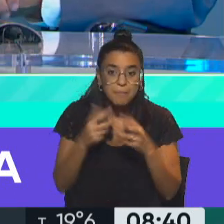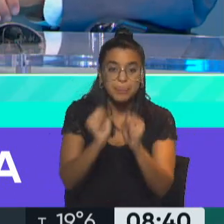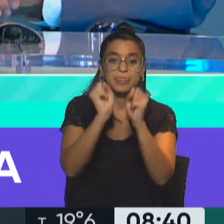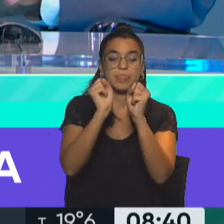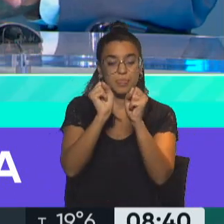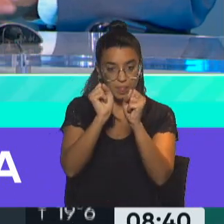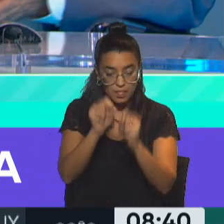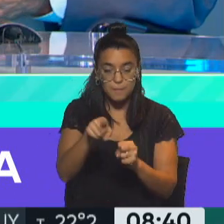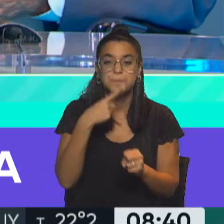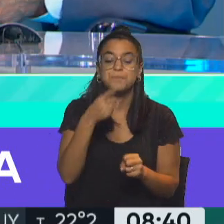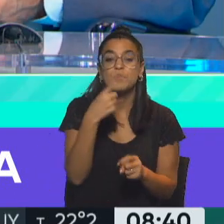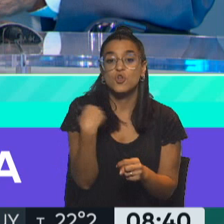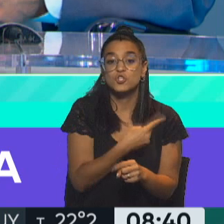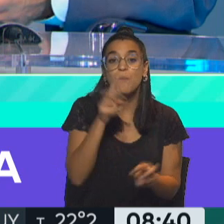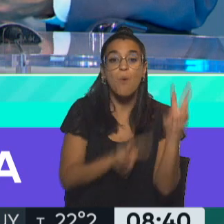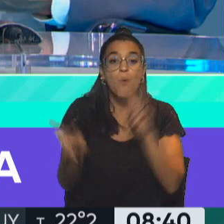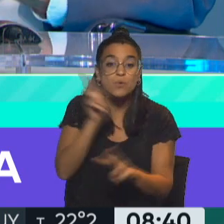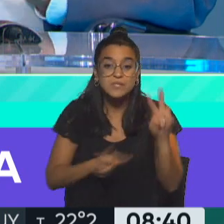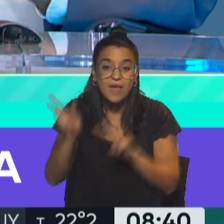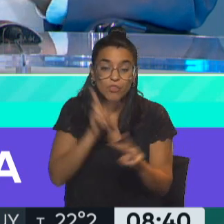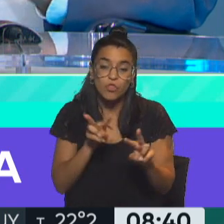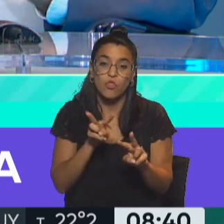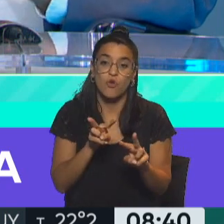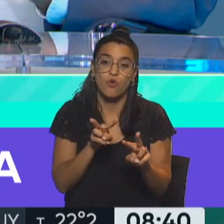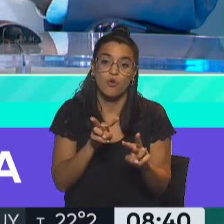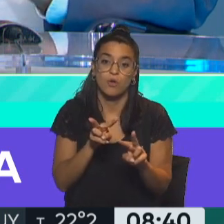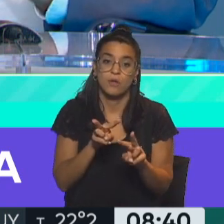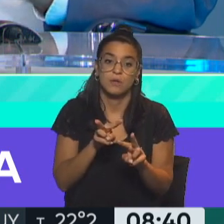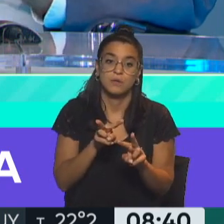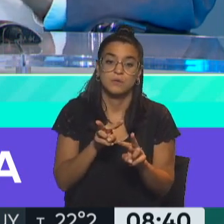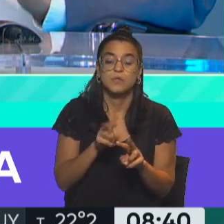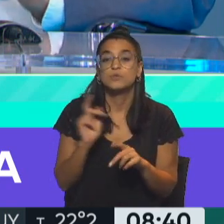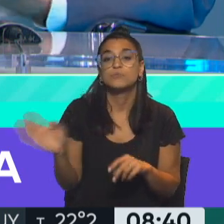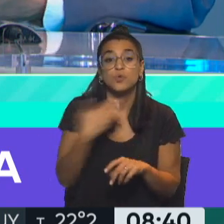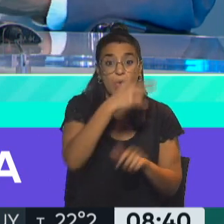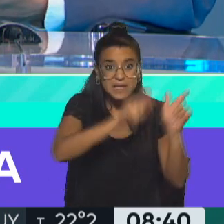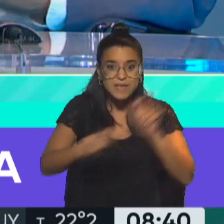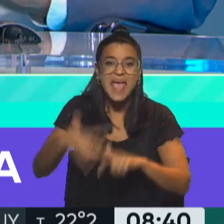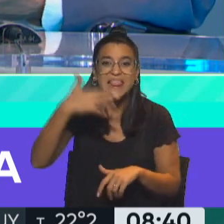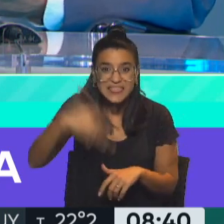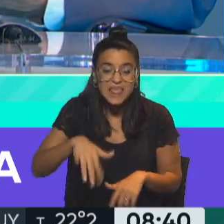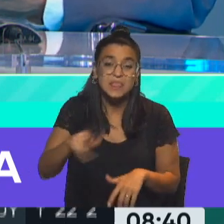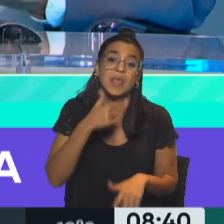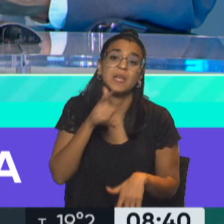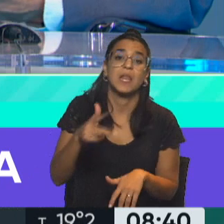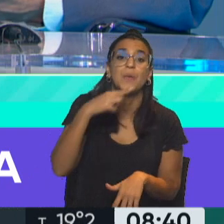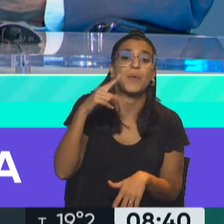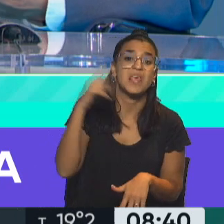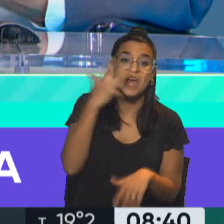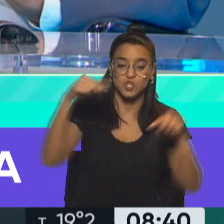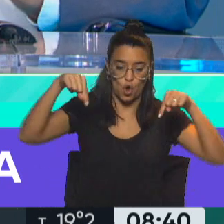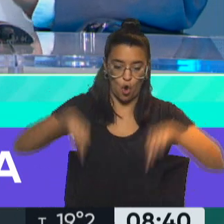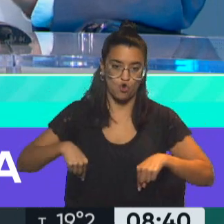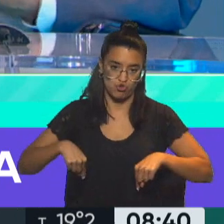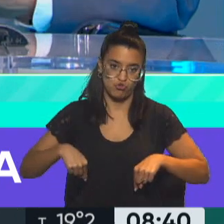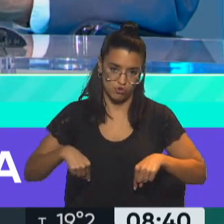y lo que estamos buscando es que toda la ciudadanía entienda que la respuesta al vih es hoy y